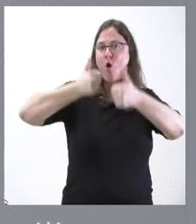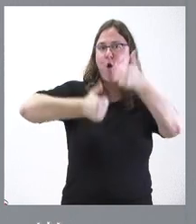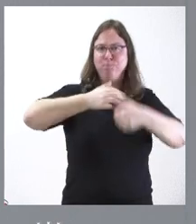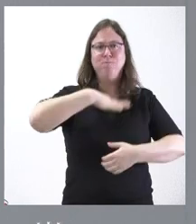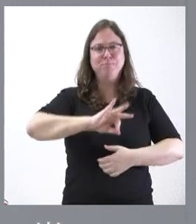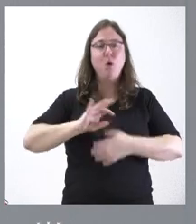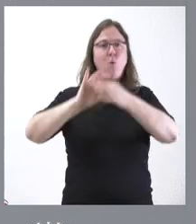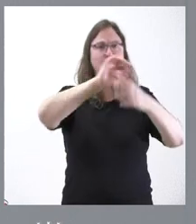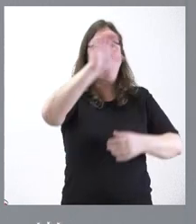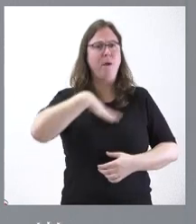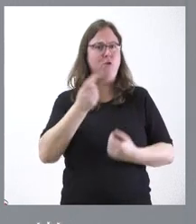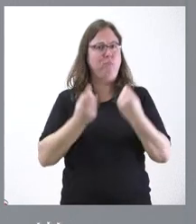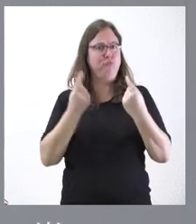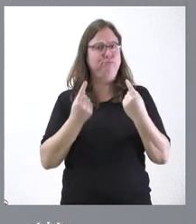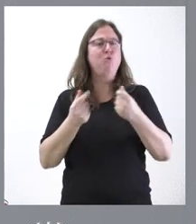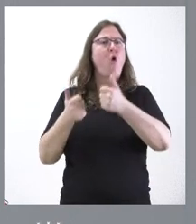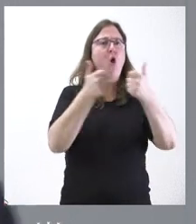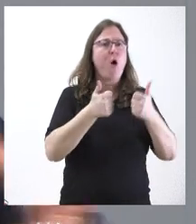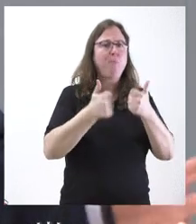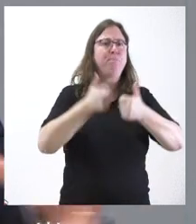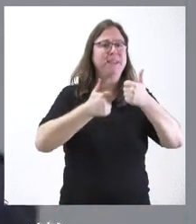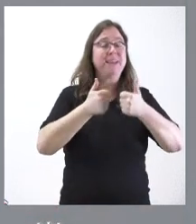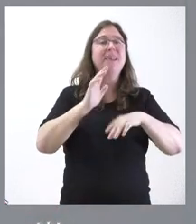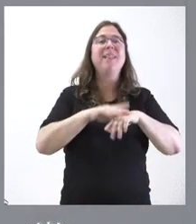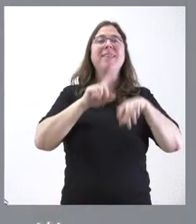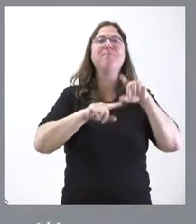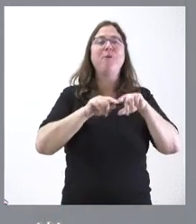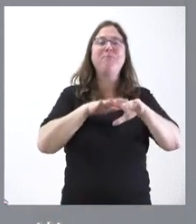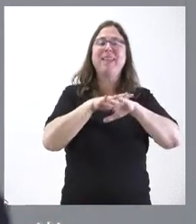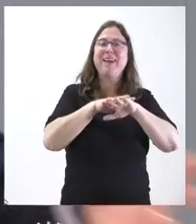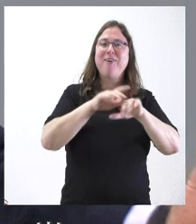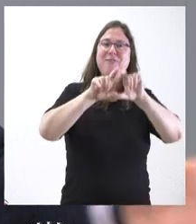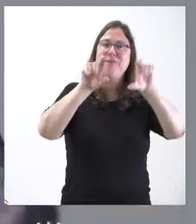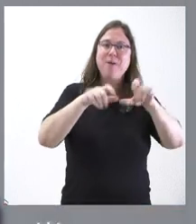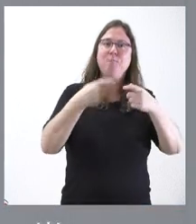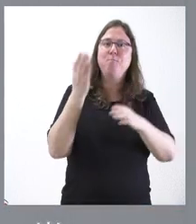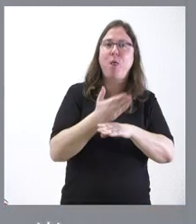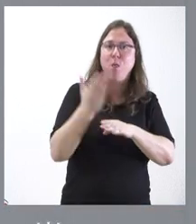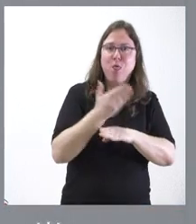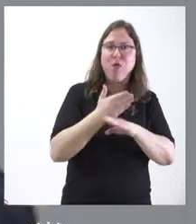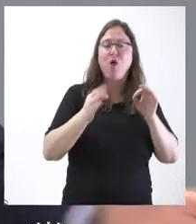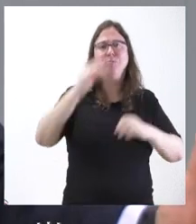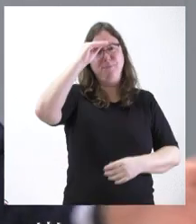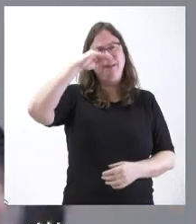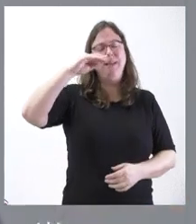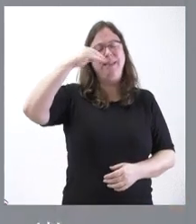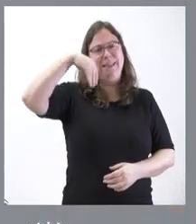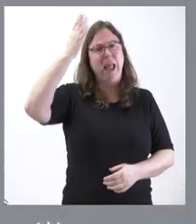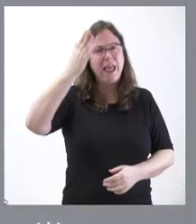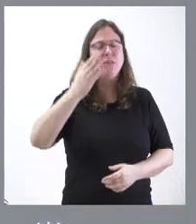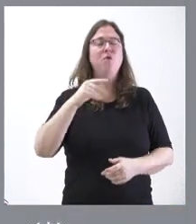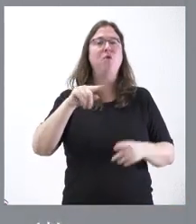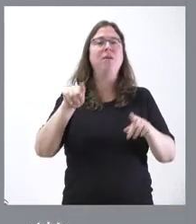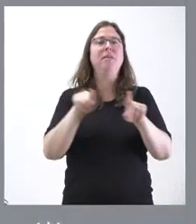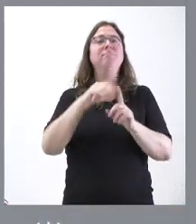de la unión que tienen que ver con nuestra diversificación del tejido productivo con el talento que existe en Castilla de León con la alta cualificación